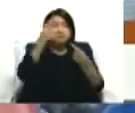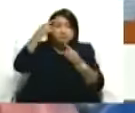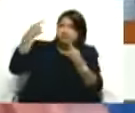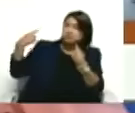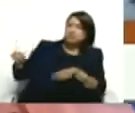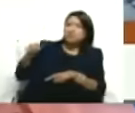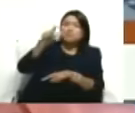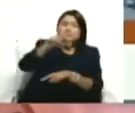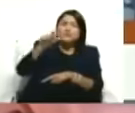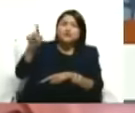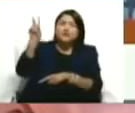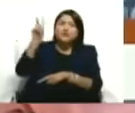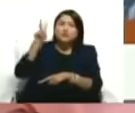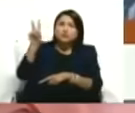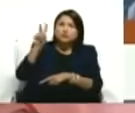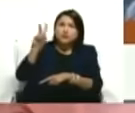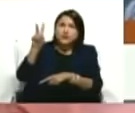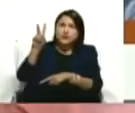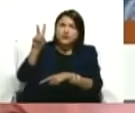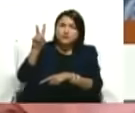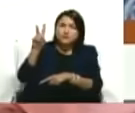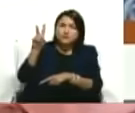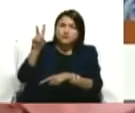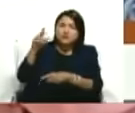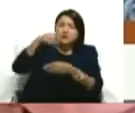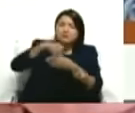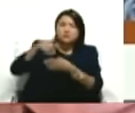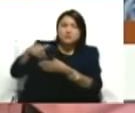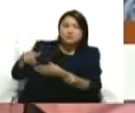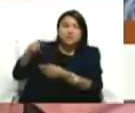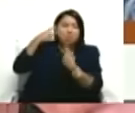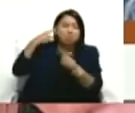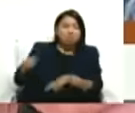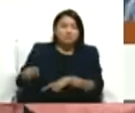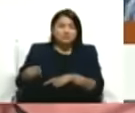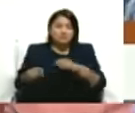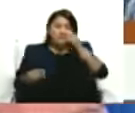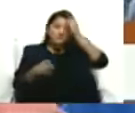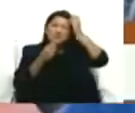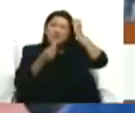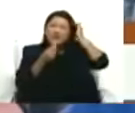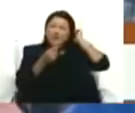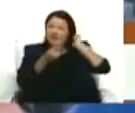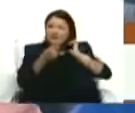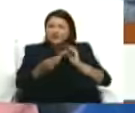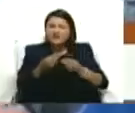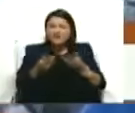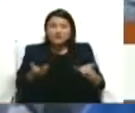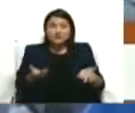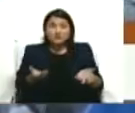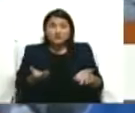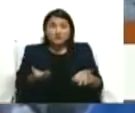los venezolanos y las venezolanas en las urnas. ¿Y para qué lo hicieron?